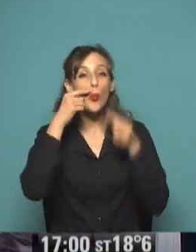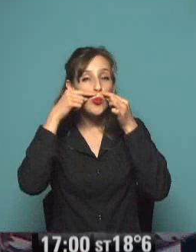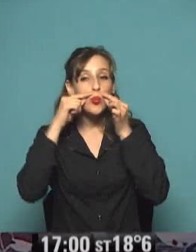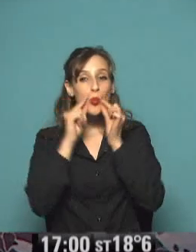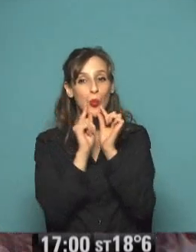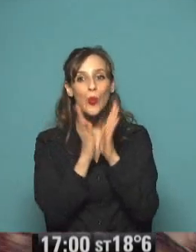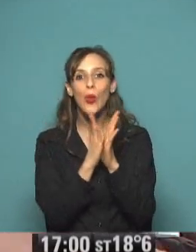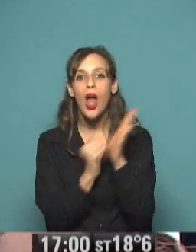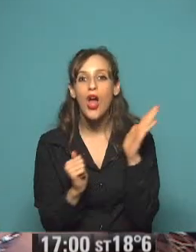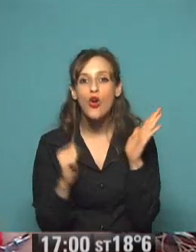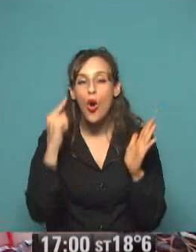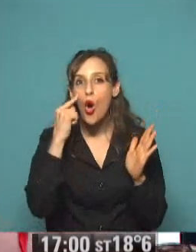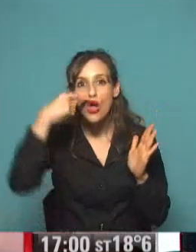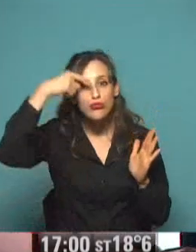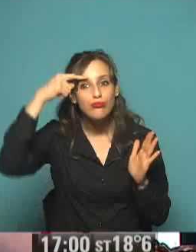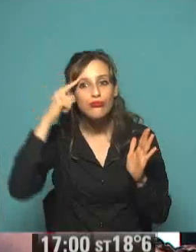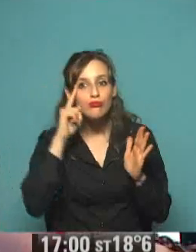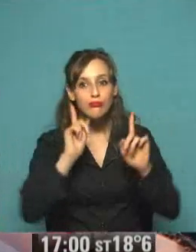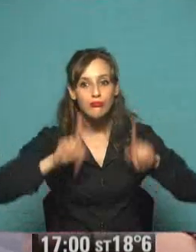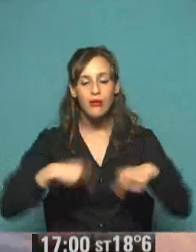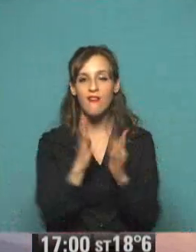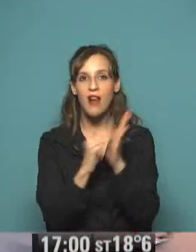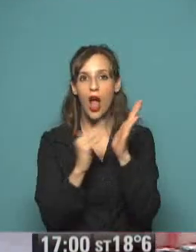y ojos es blanco.